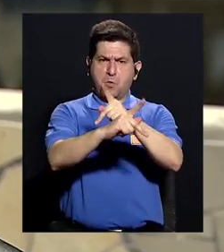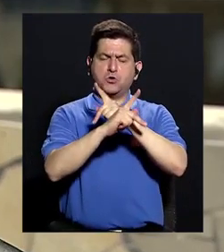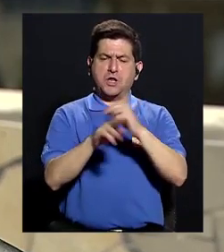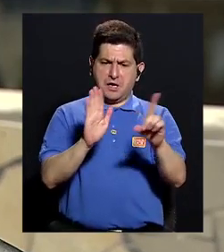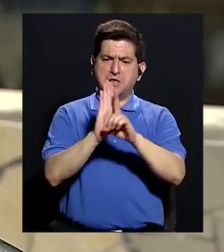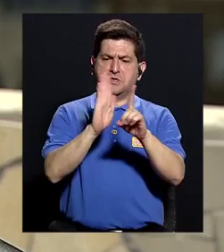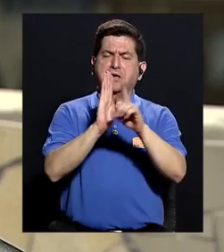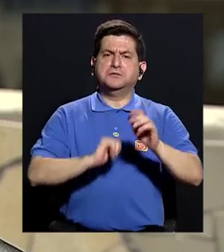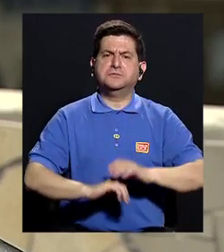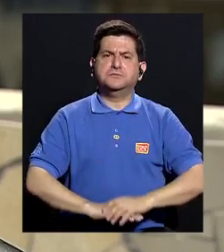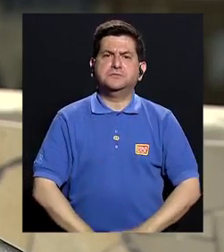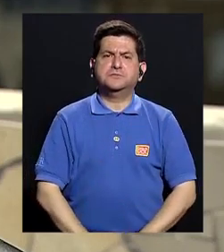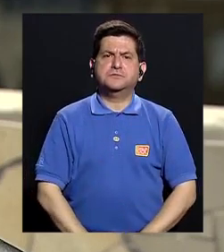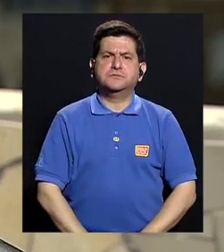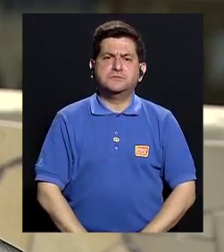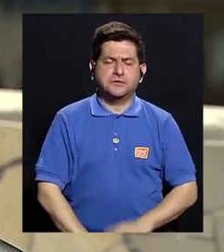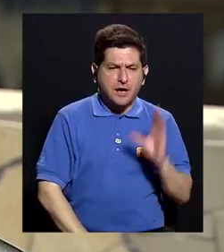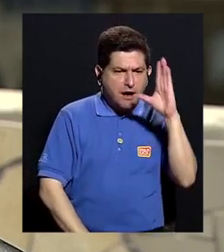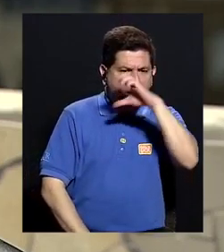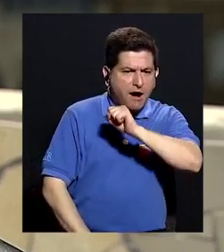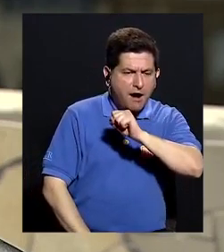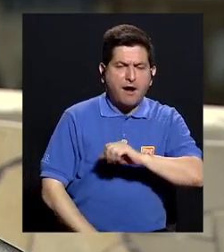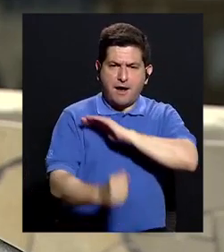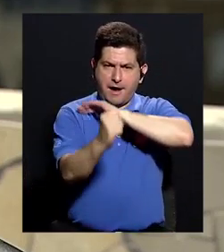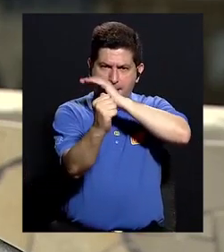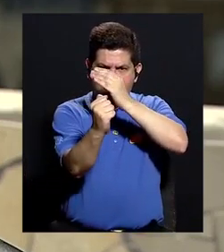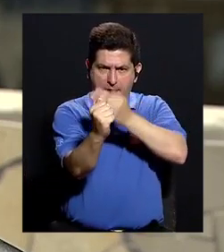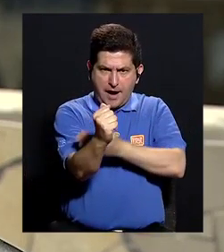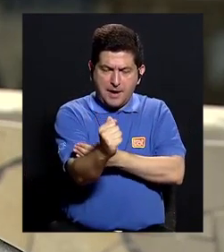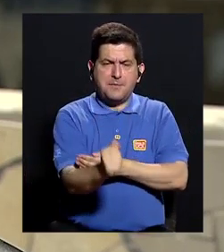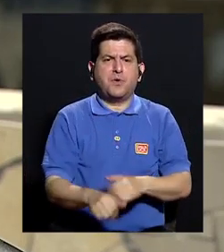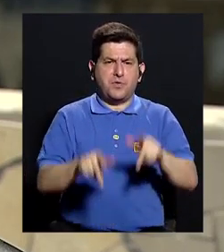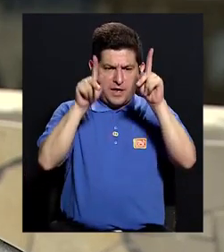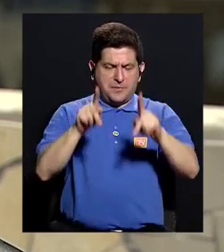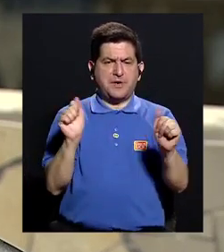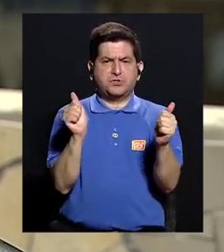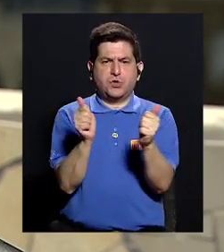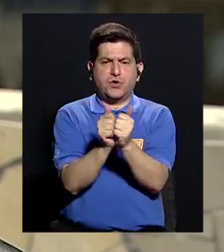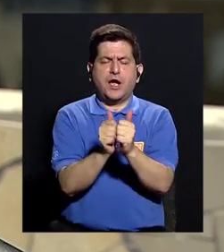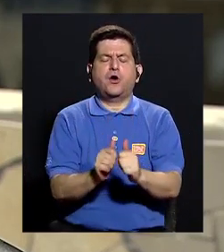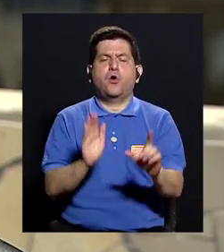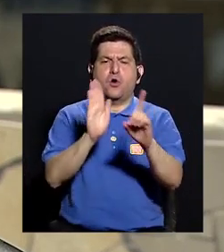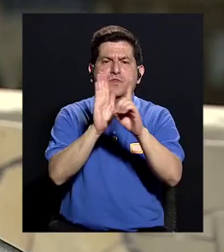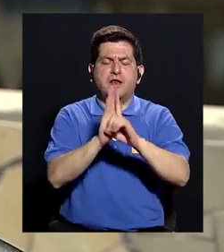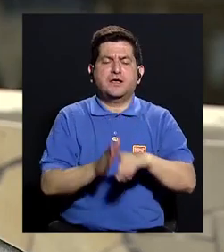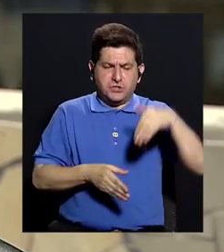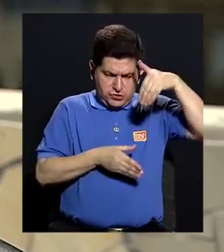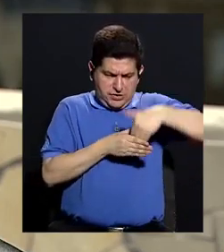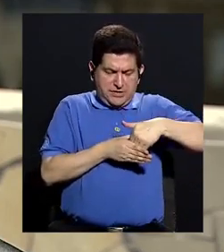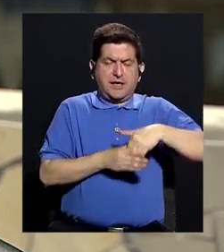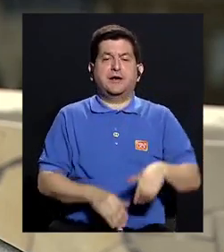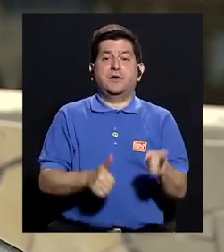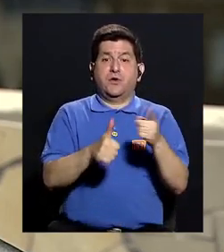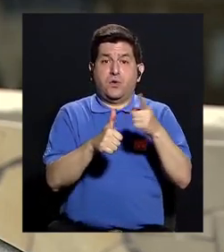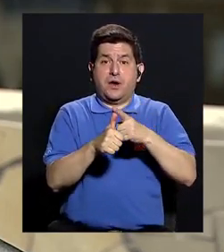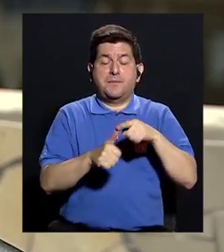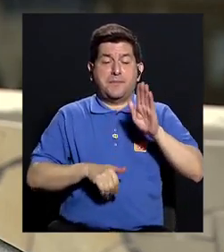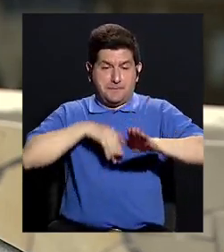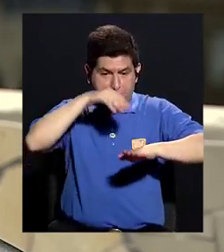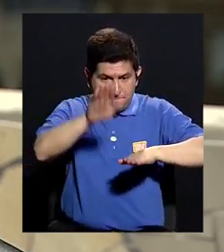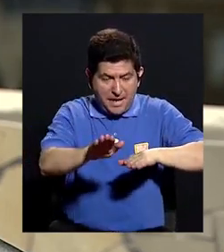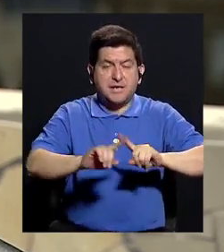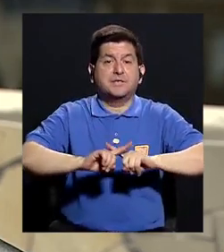derechos cuando reconozco que el poder de ser una persona de derechos está adentro y ese es el primer gran